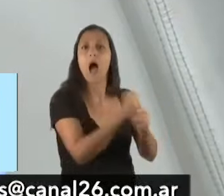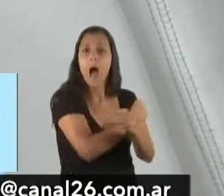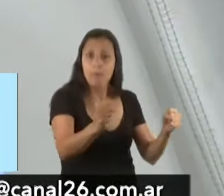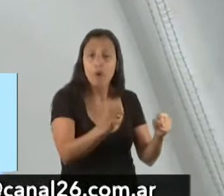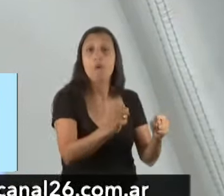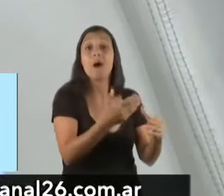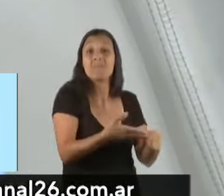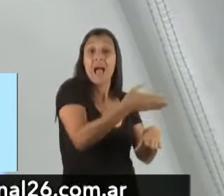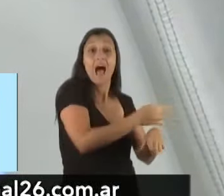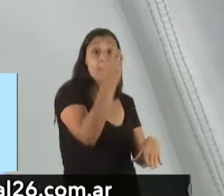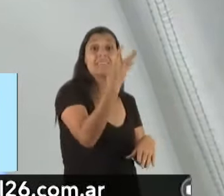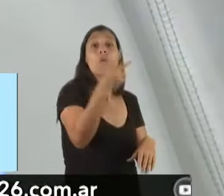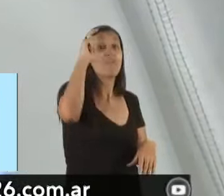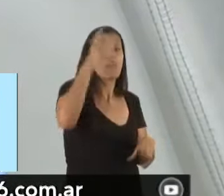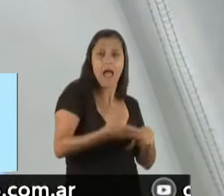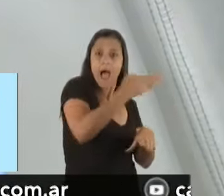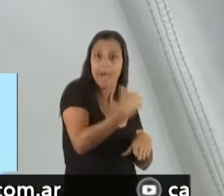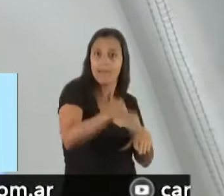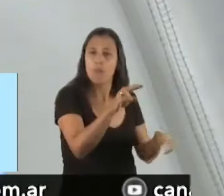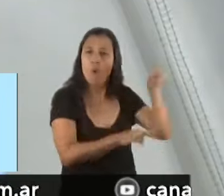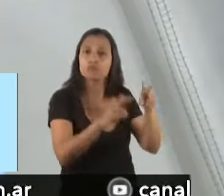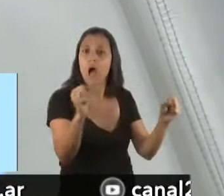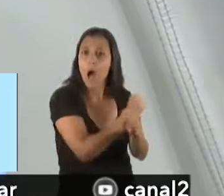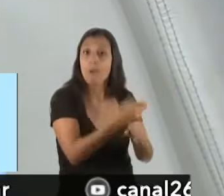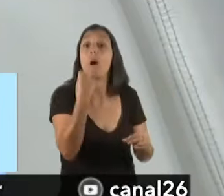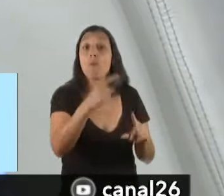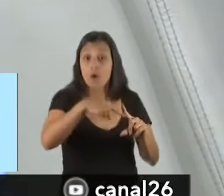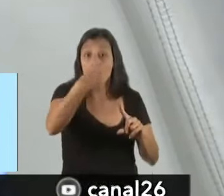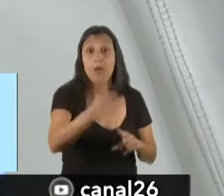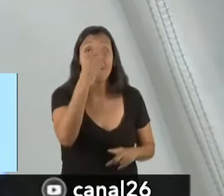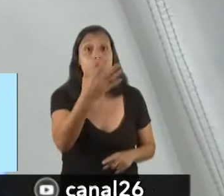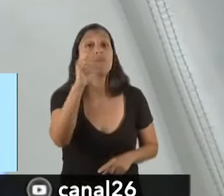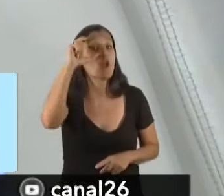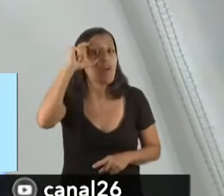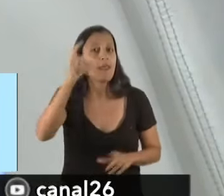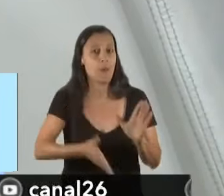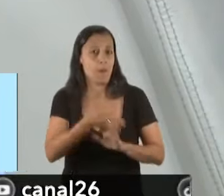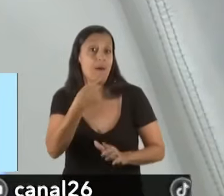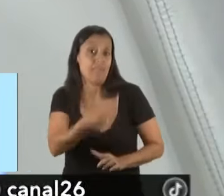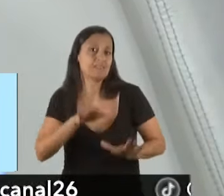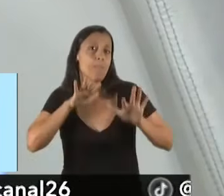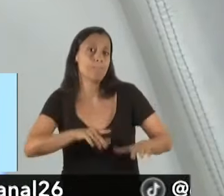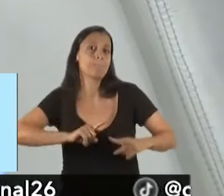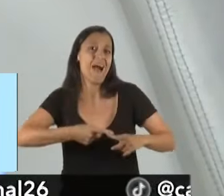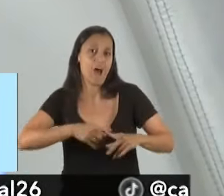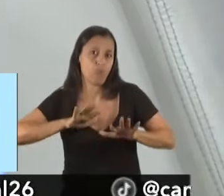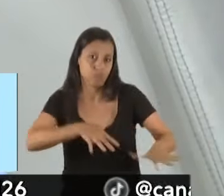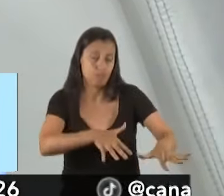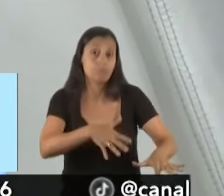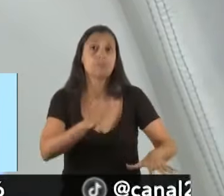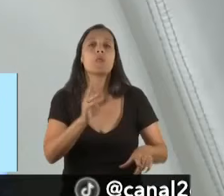24 de enero día en que hay convocado un paro por la confederación general del trabajo e incluso